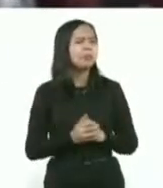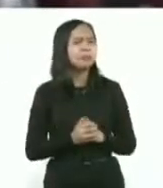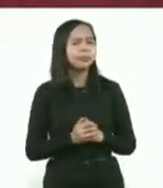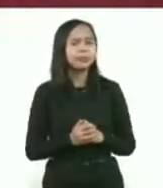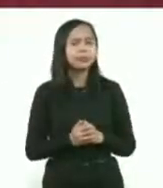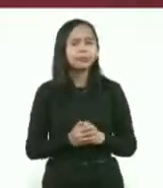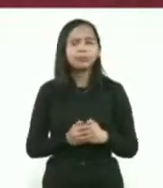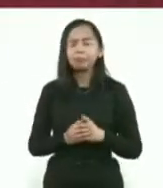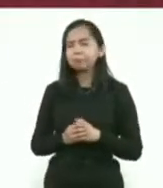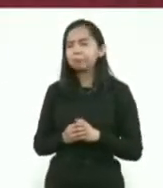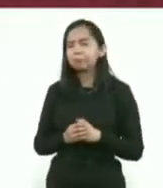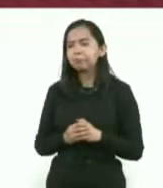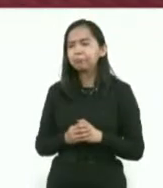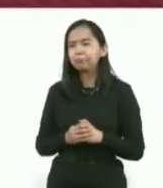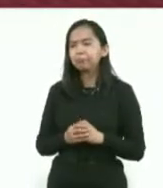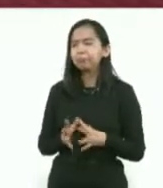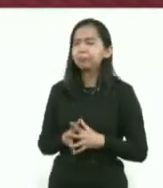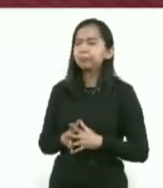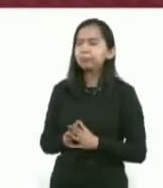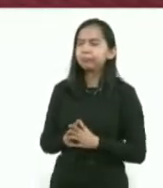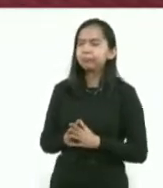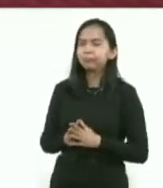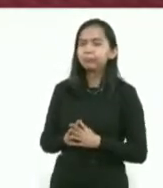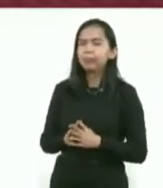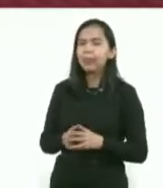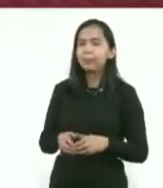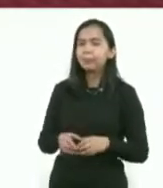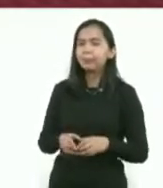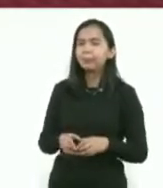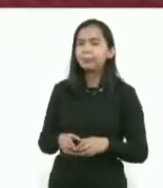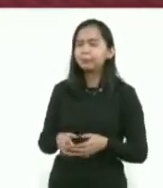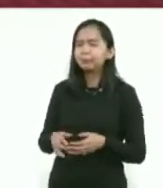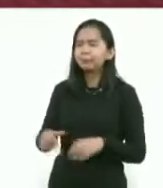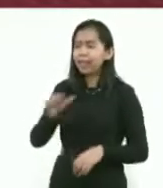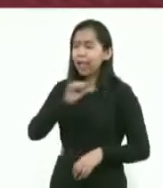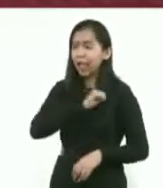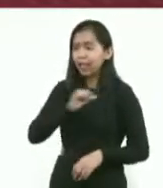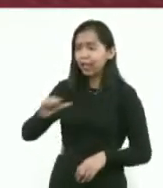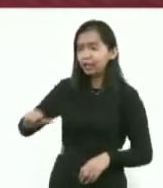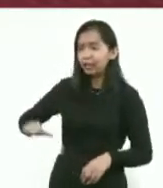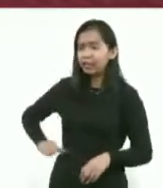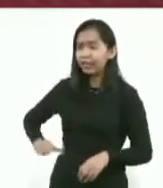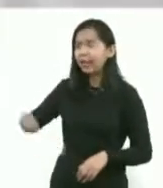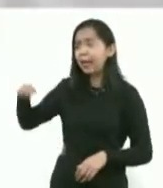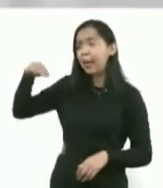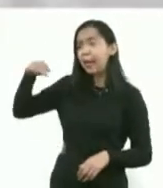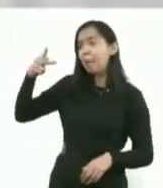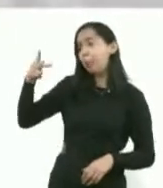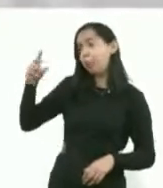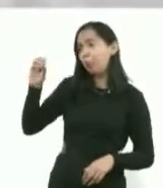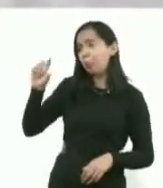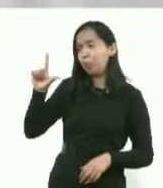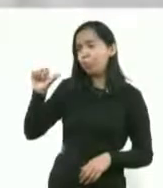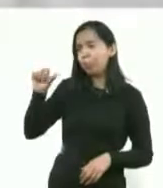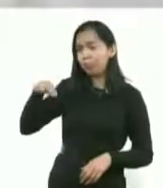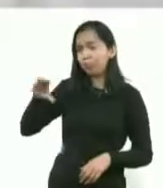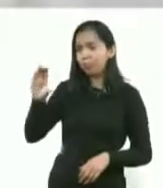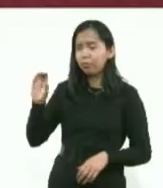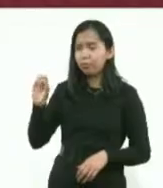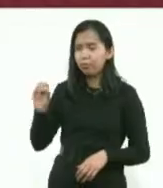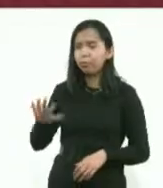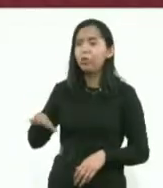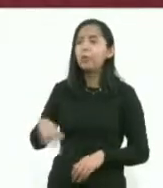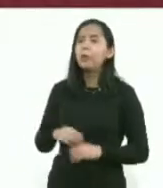a esto de reducir los precios? Polanco, que Miguel Hidalgo. Las hemos encontrado en Polanco, en